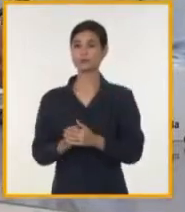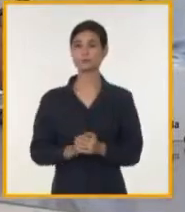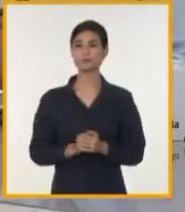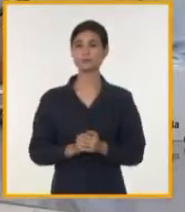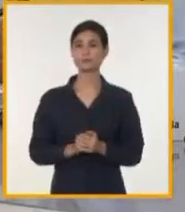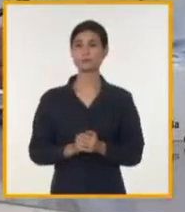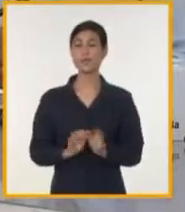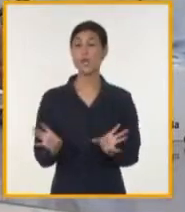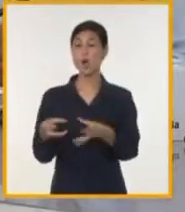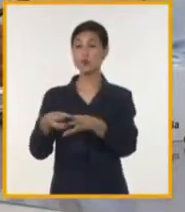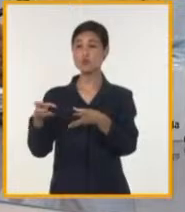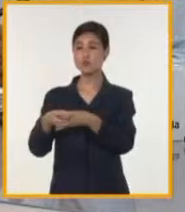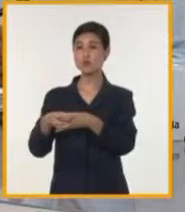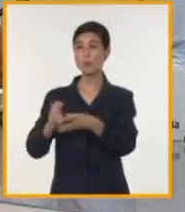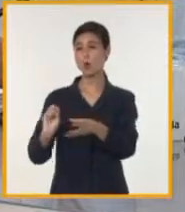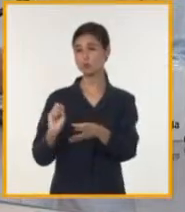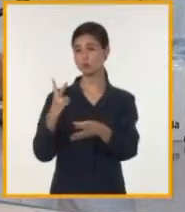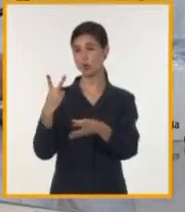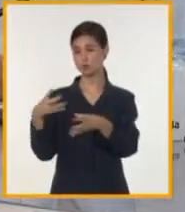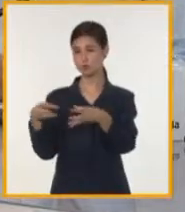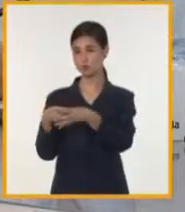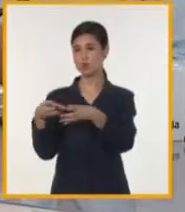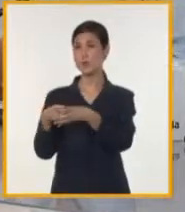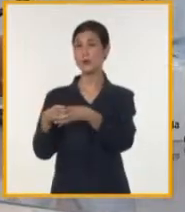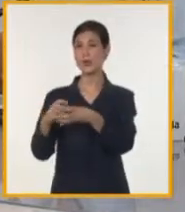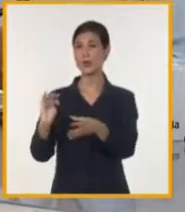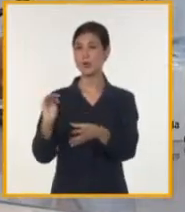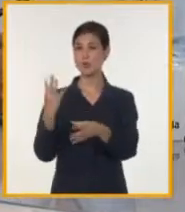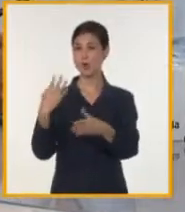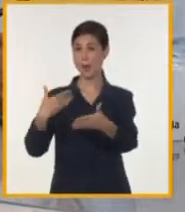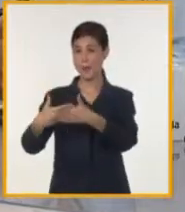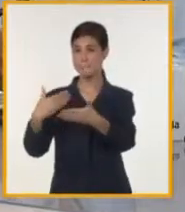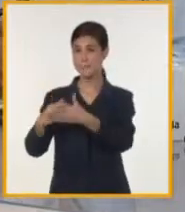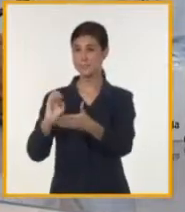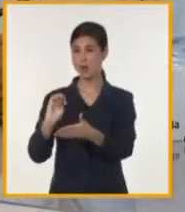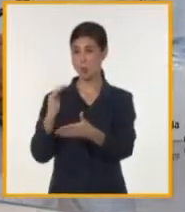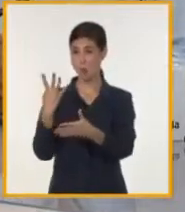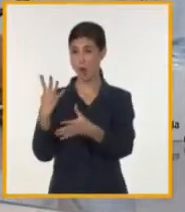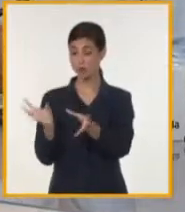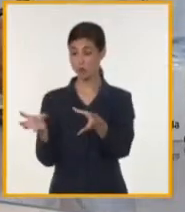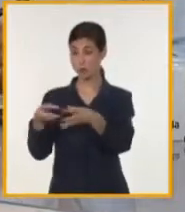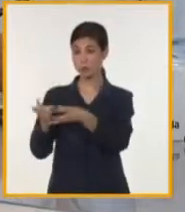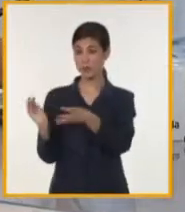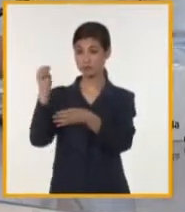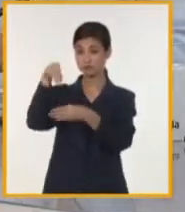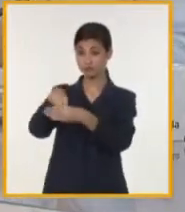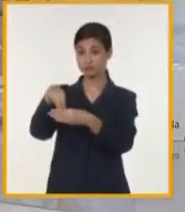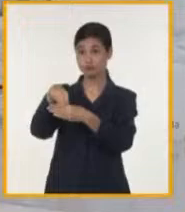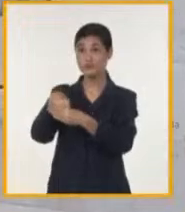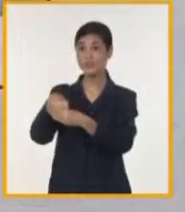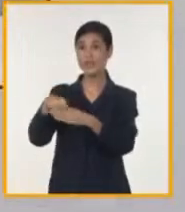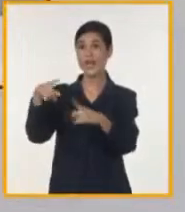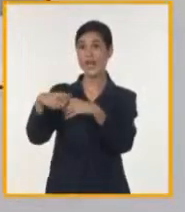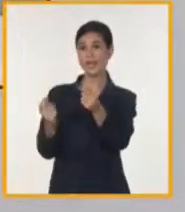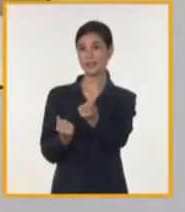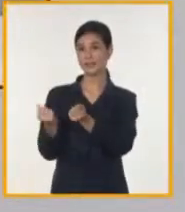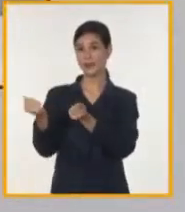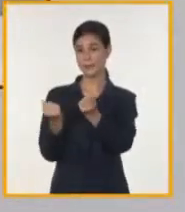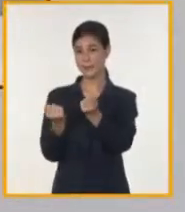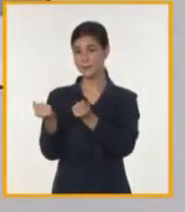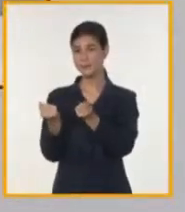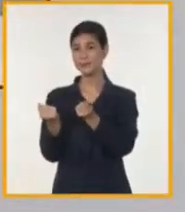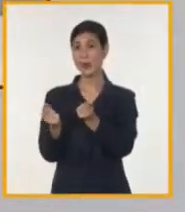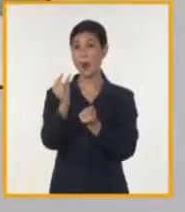pasajeros, donde está integrado por 4 empresas. Está la empresa de transportación de trabajadores, Transmetro, como se conoce